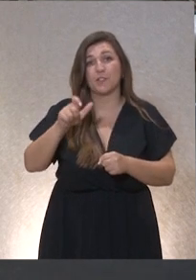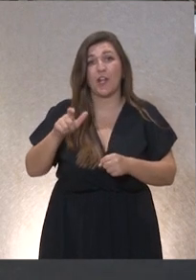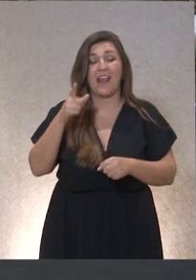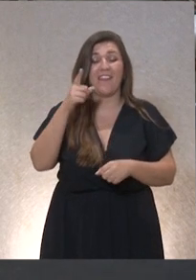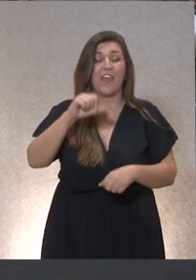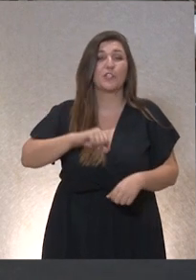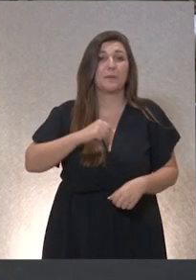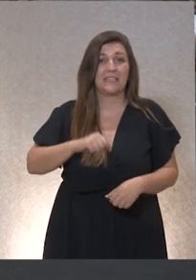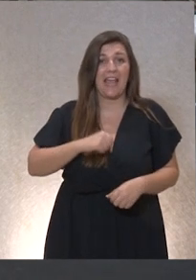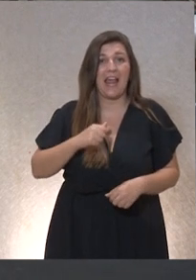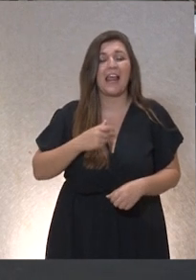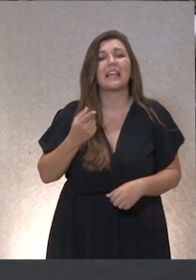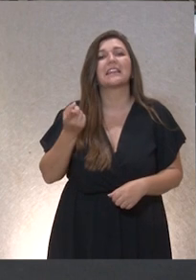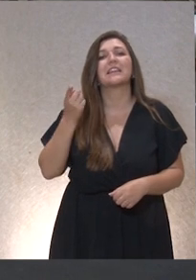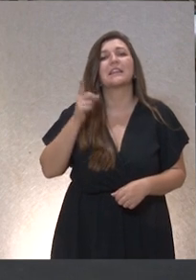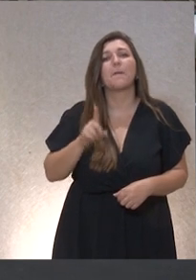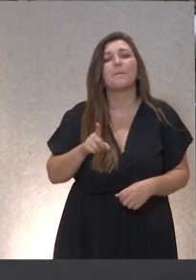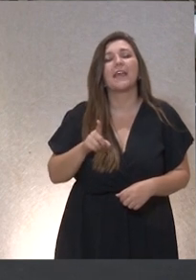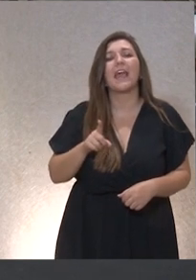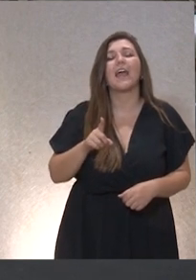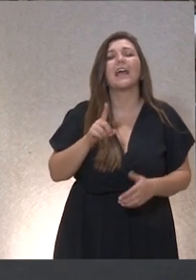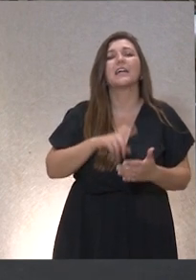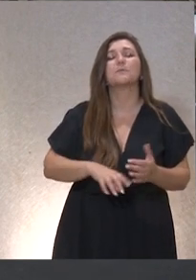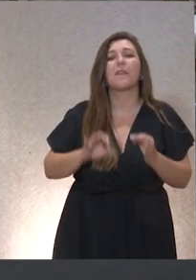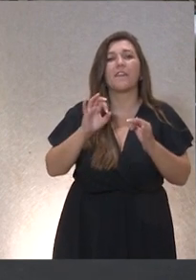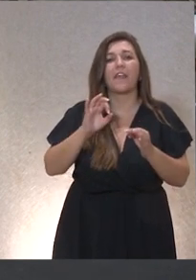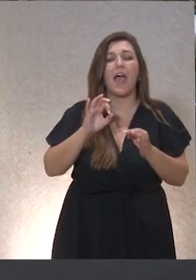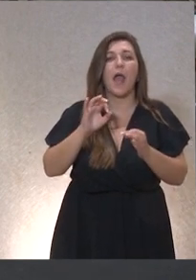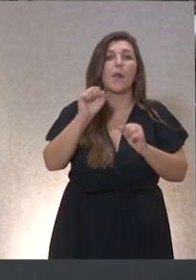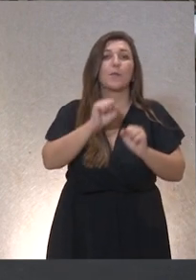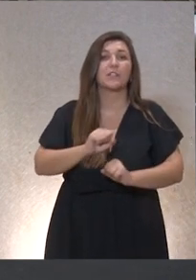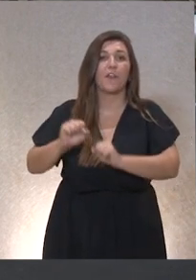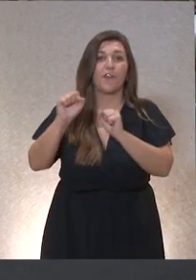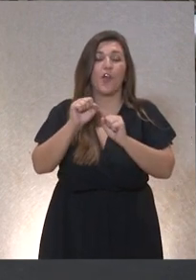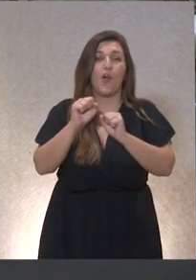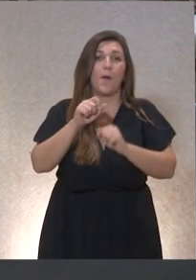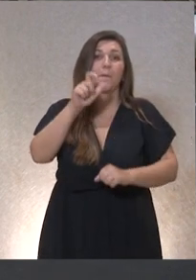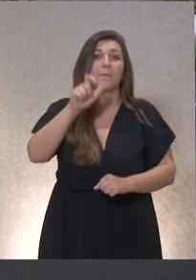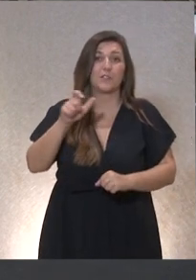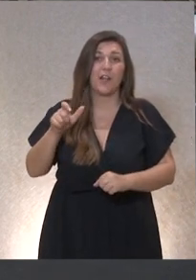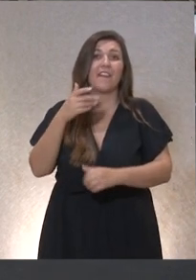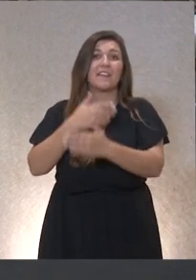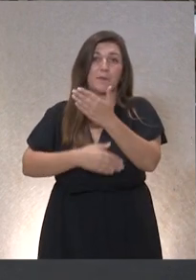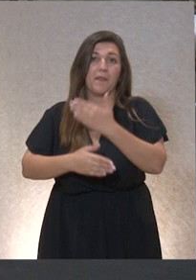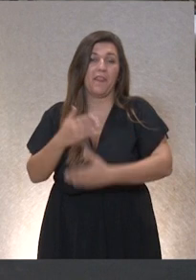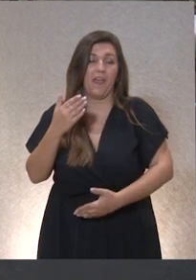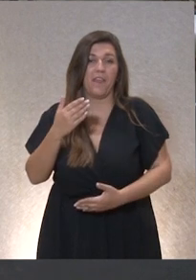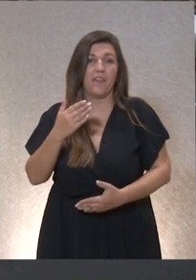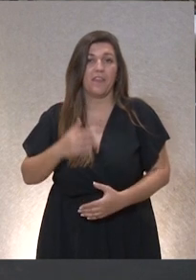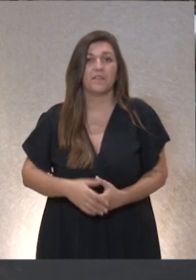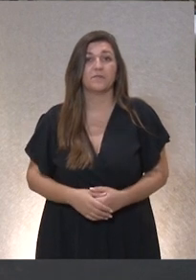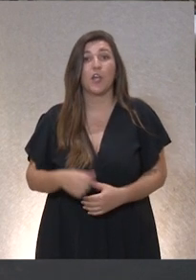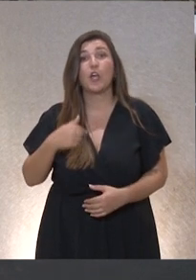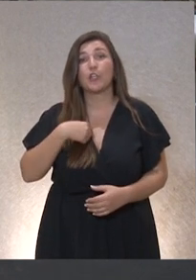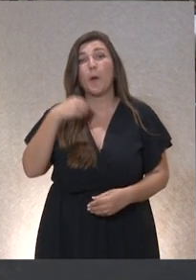vitales y de la de especial protección a las personas con discapacidad